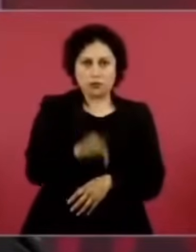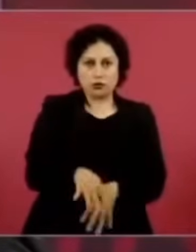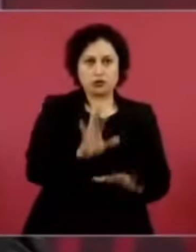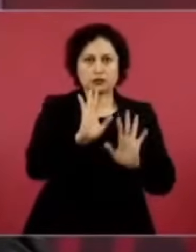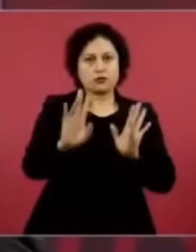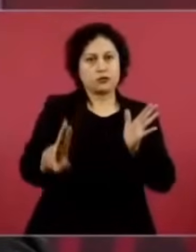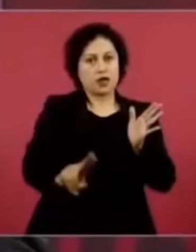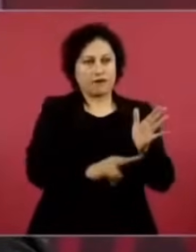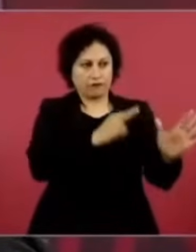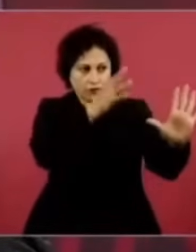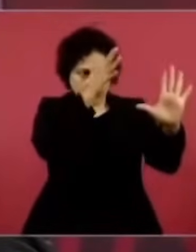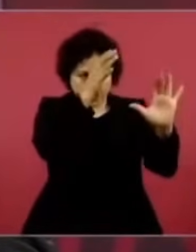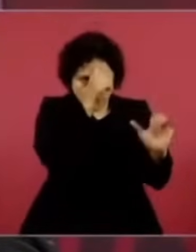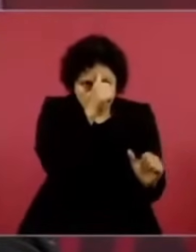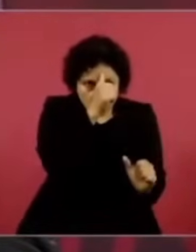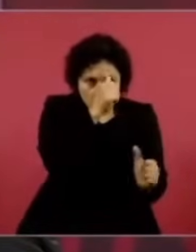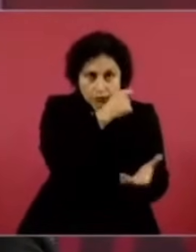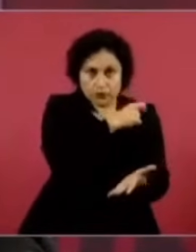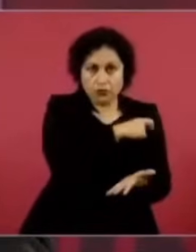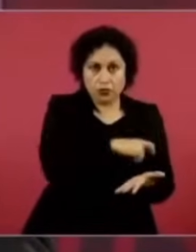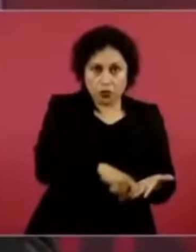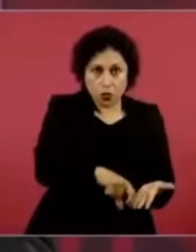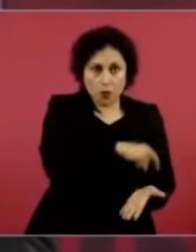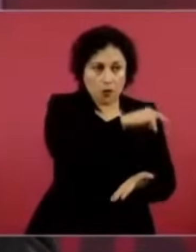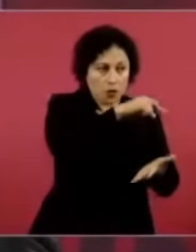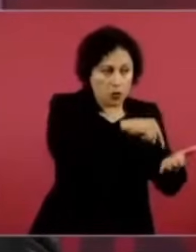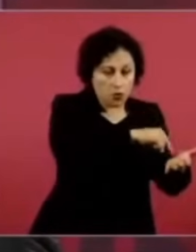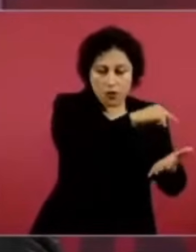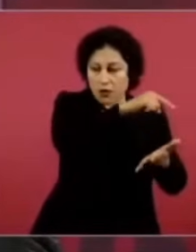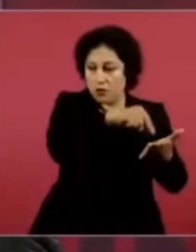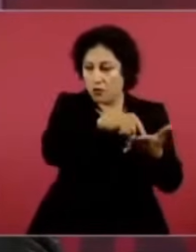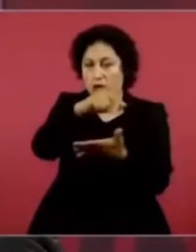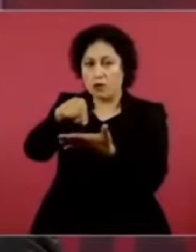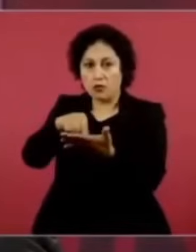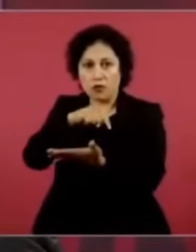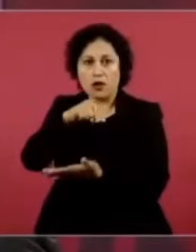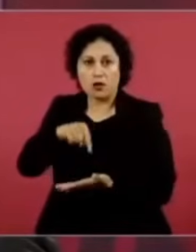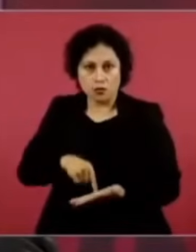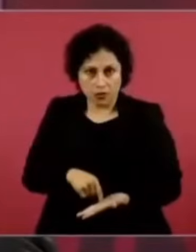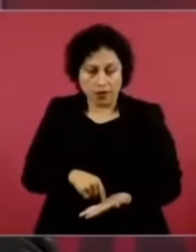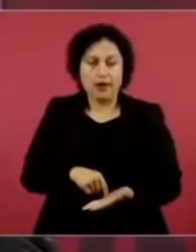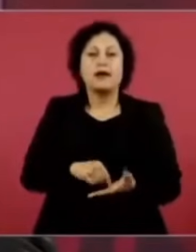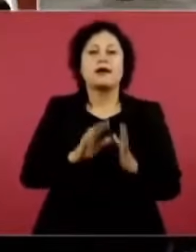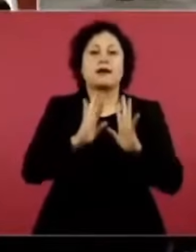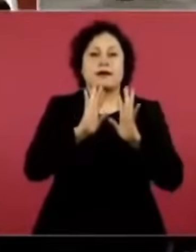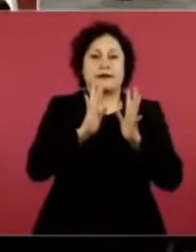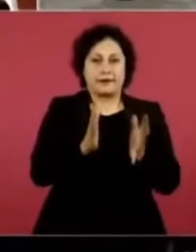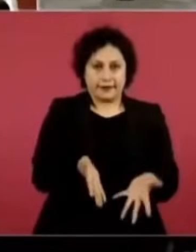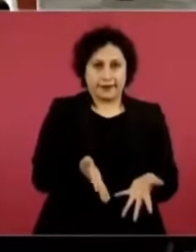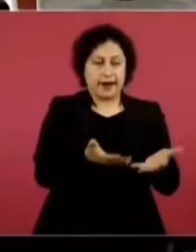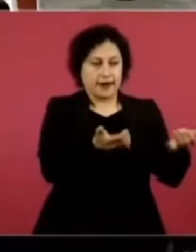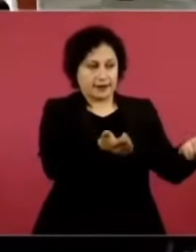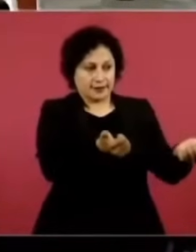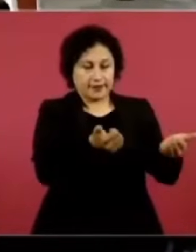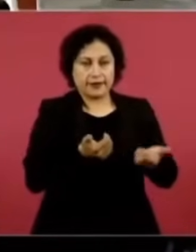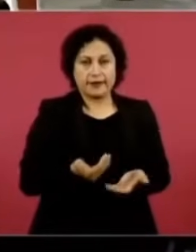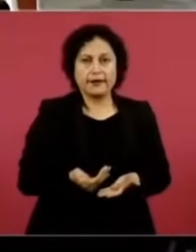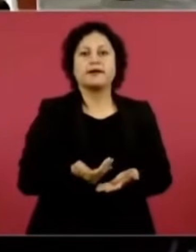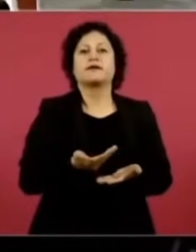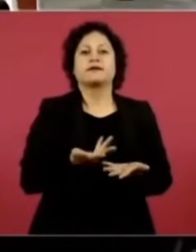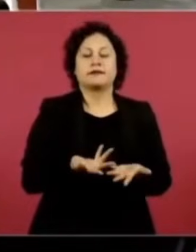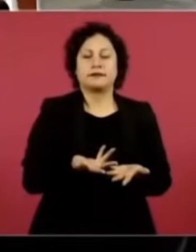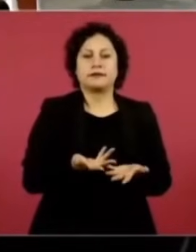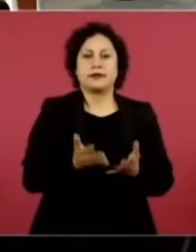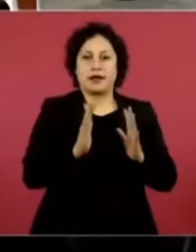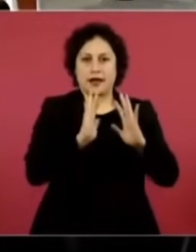de compraventa, ya nos entregaron las instalaciones, ya se acordó